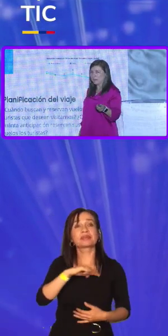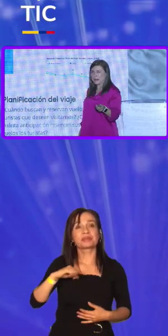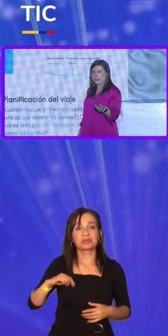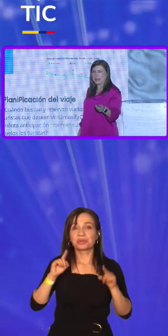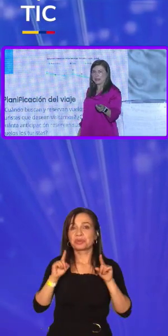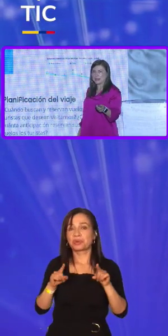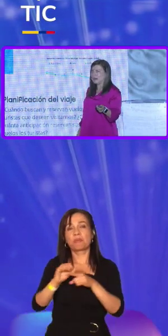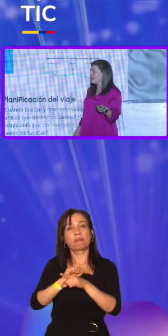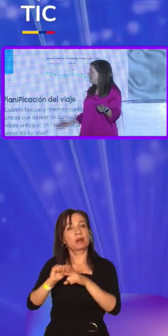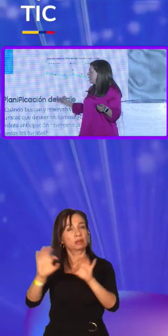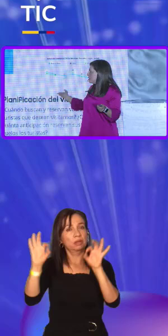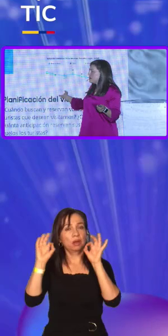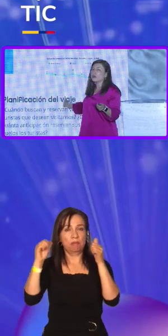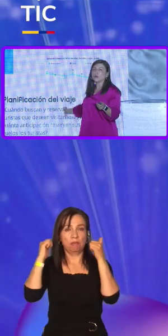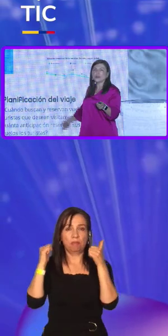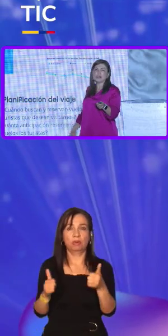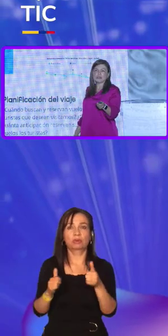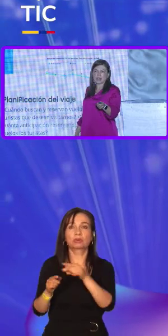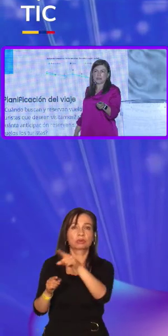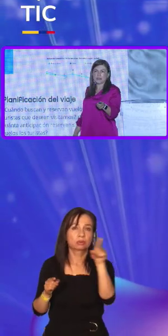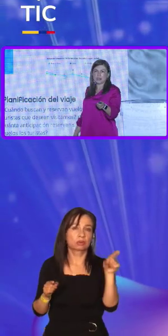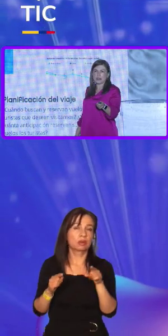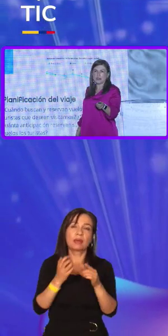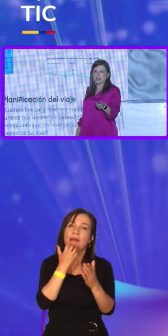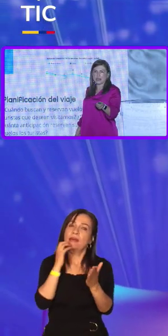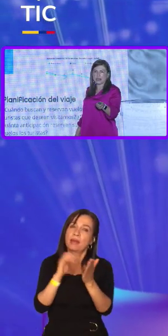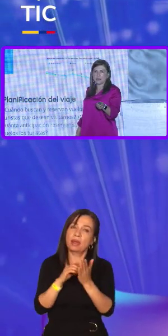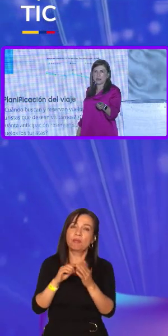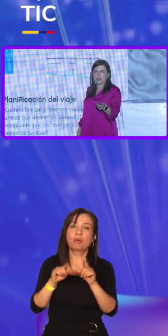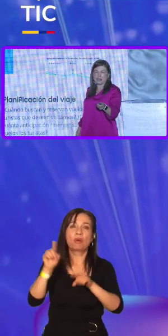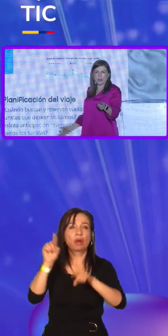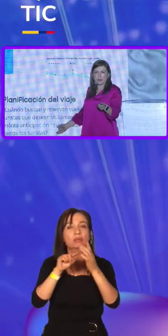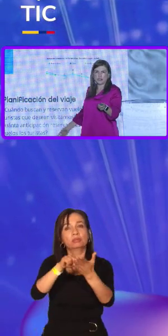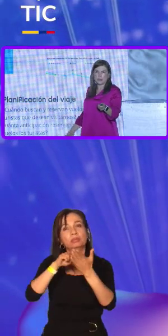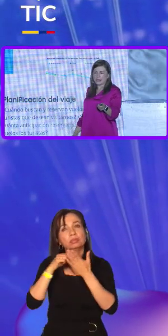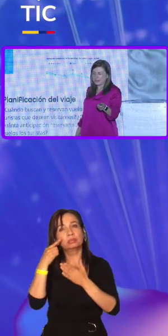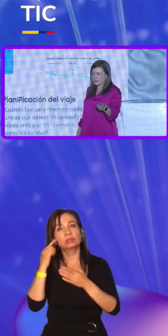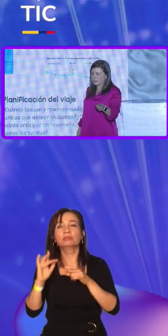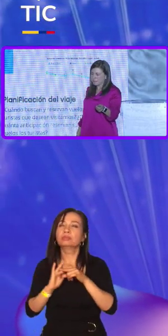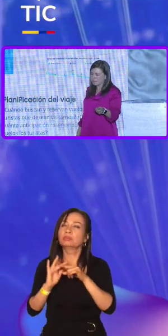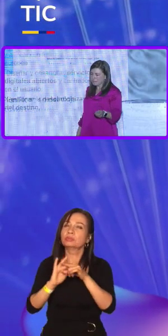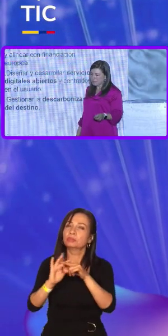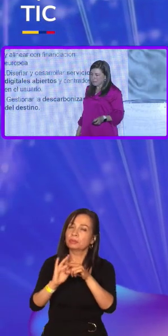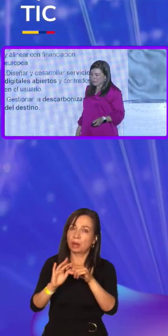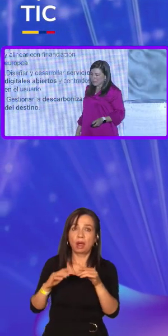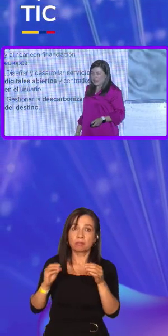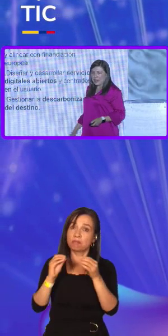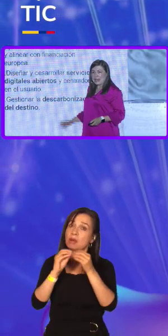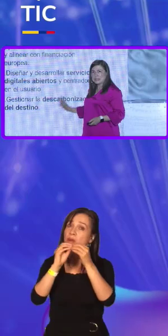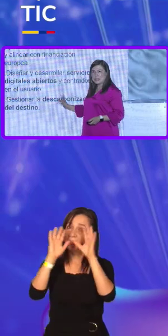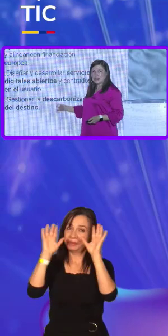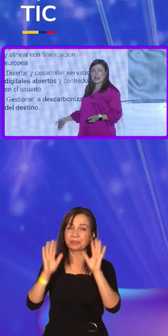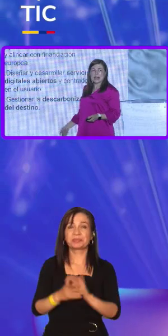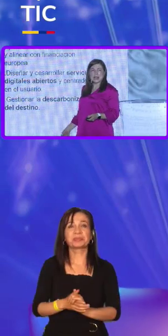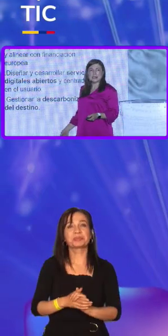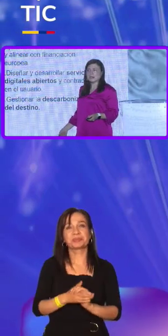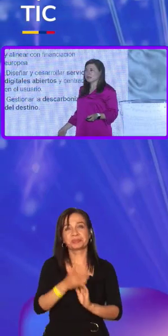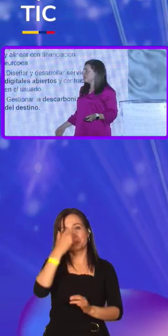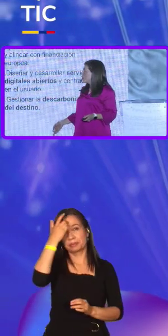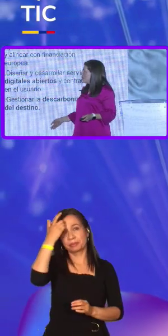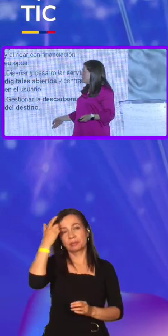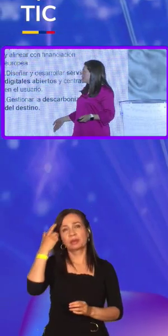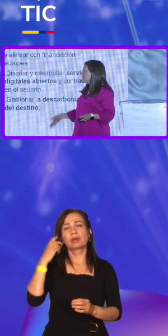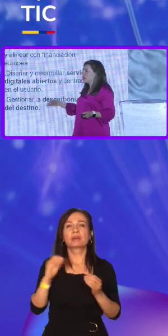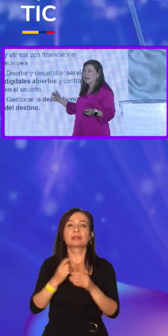eso es algo, una muy buena práctica que tienen. Esto es alguno de los ejemplos de lo que ellos tienen implementado y mucho más. Y en